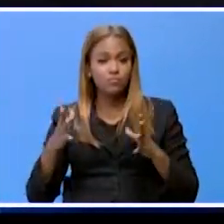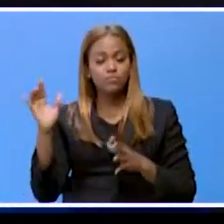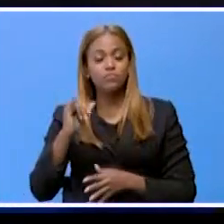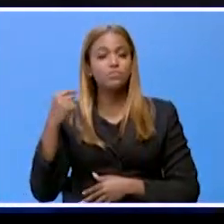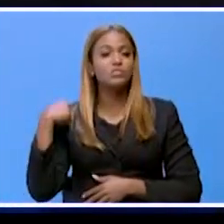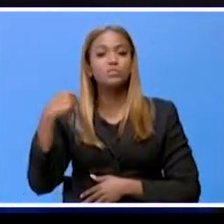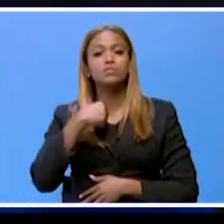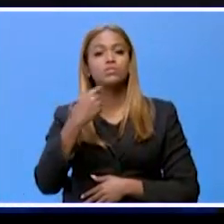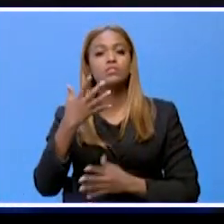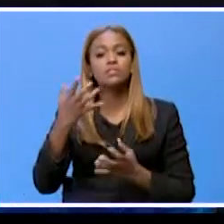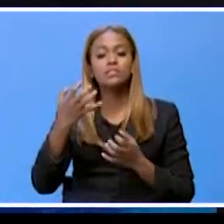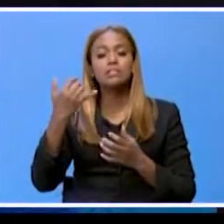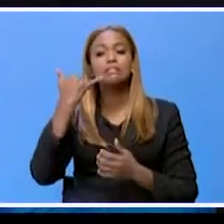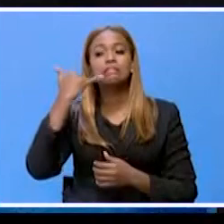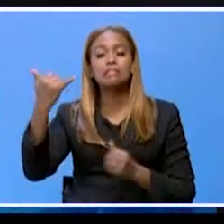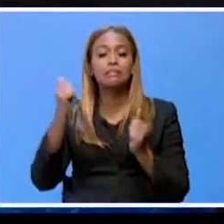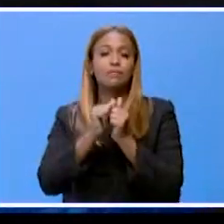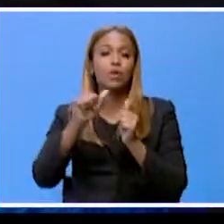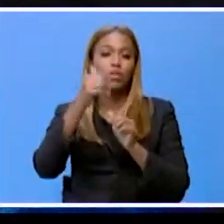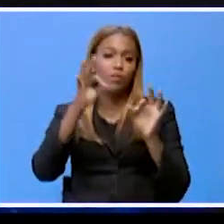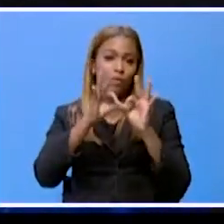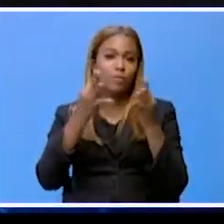estamos por comunicar con los demás familiares.